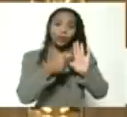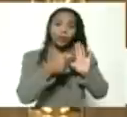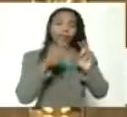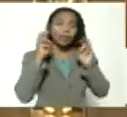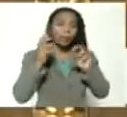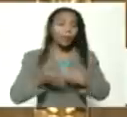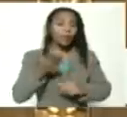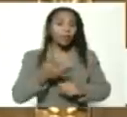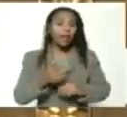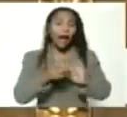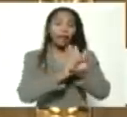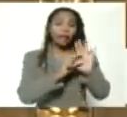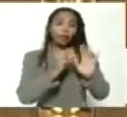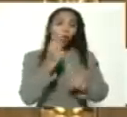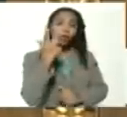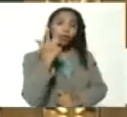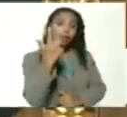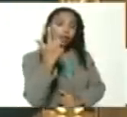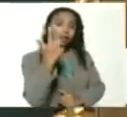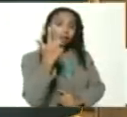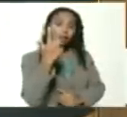que habla de los derechos humanos,